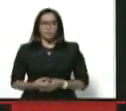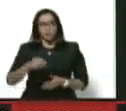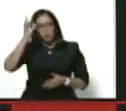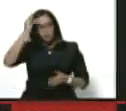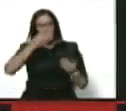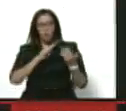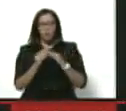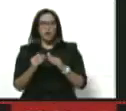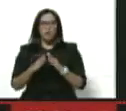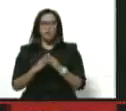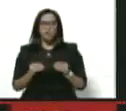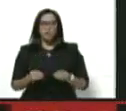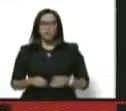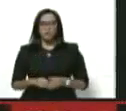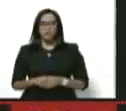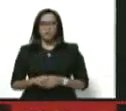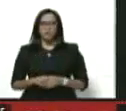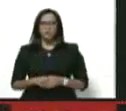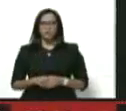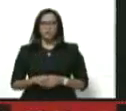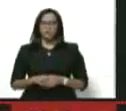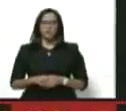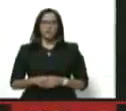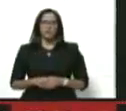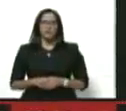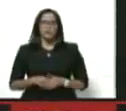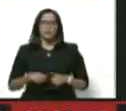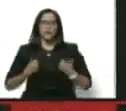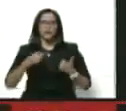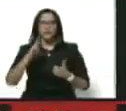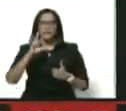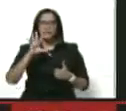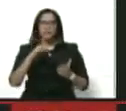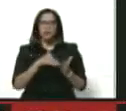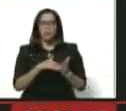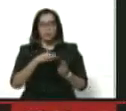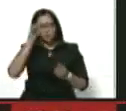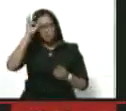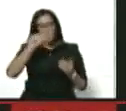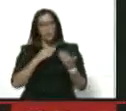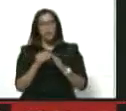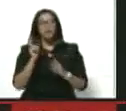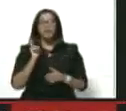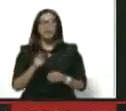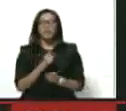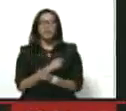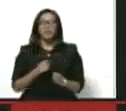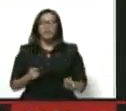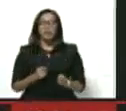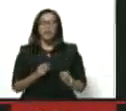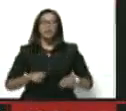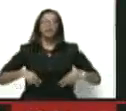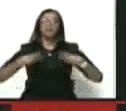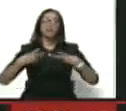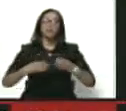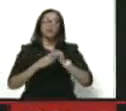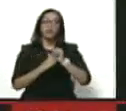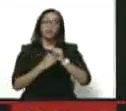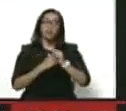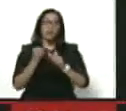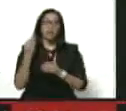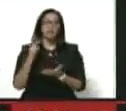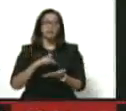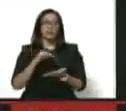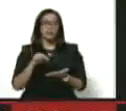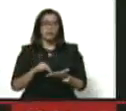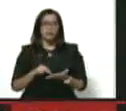país. Más de 20.000 consejos comunales deben terminar de renovar su liderazgo en asamblea